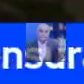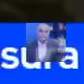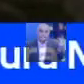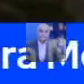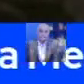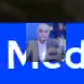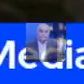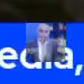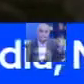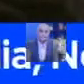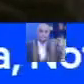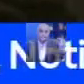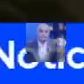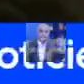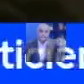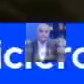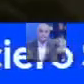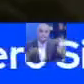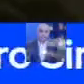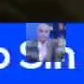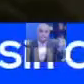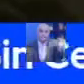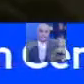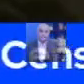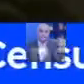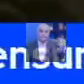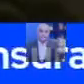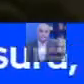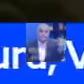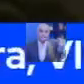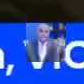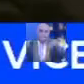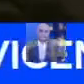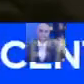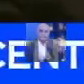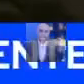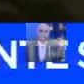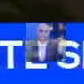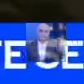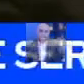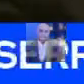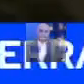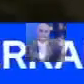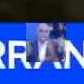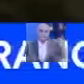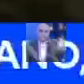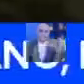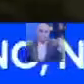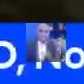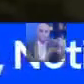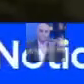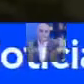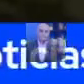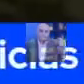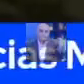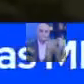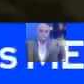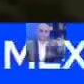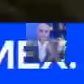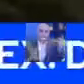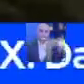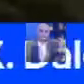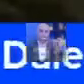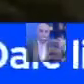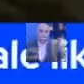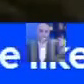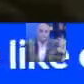las mesas de diálogo de Sin Censura. No me toquen, ando más inflado que Colosio Junior, escribió después de la mañanera Poncho